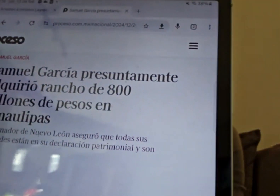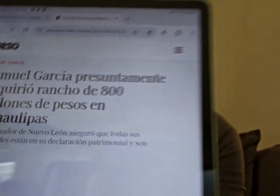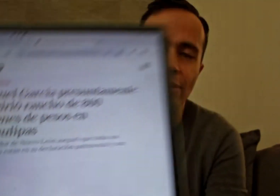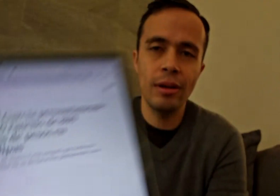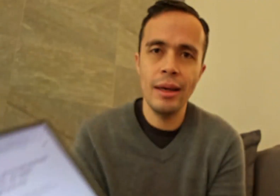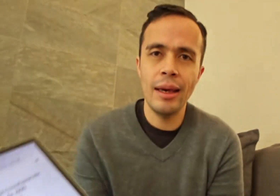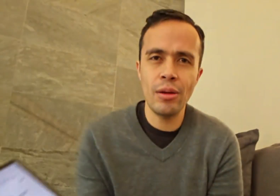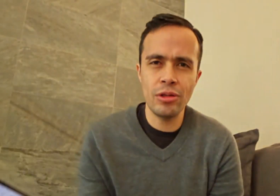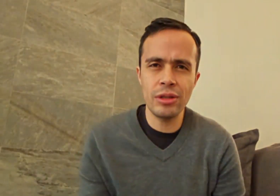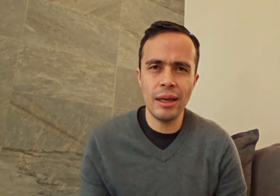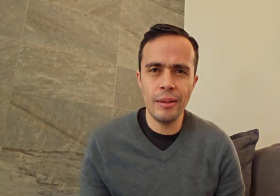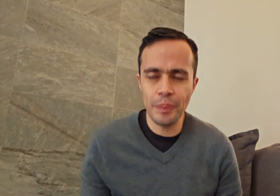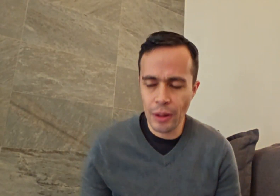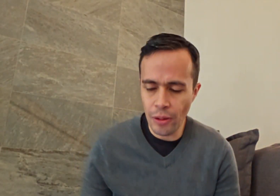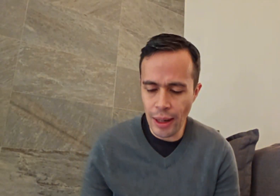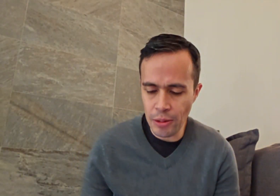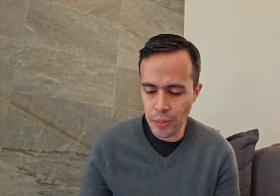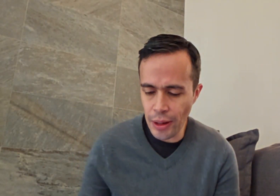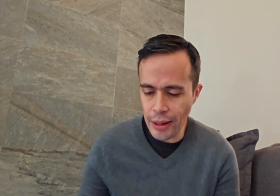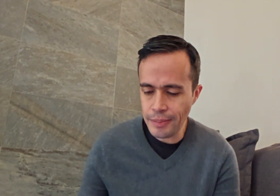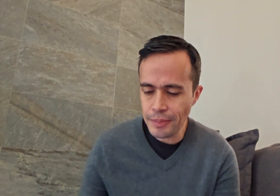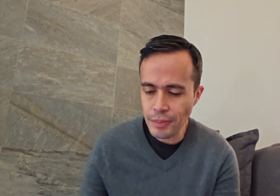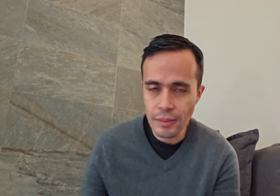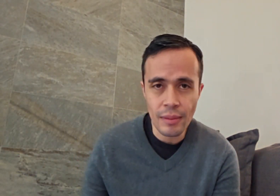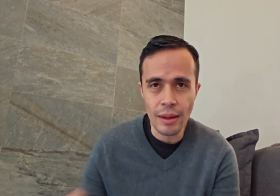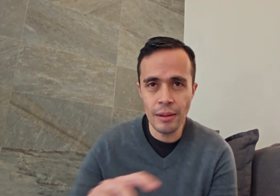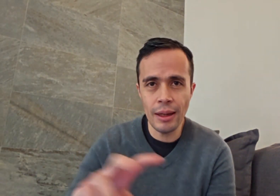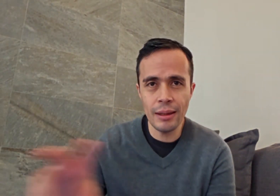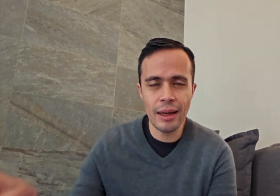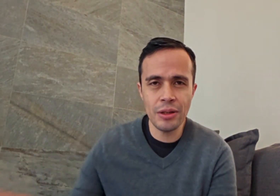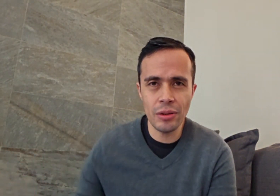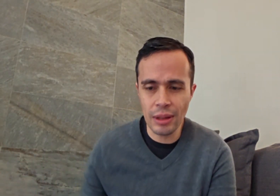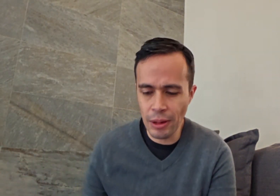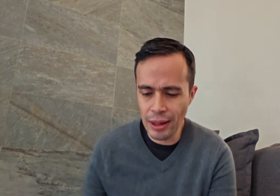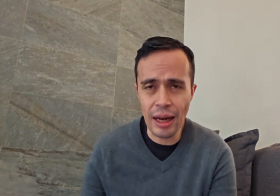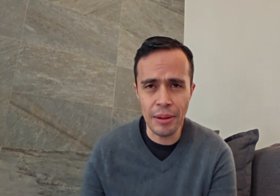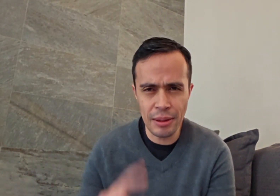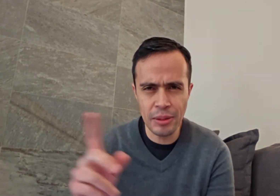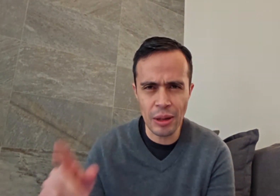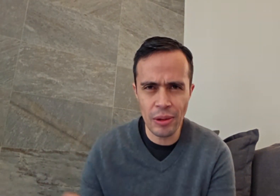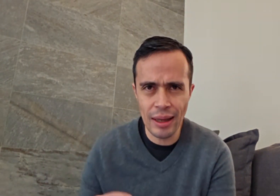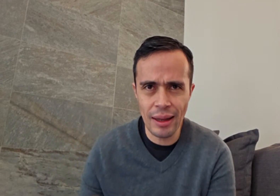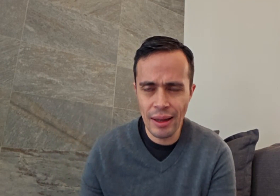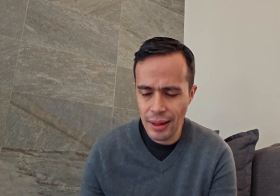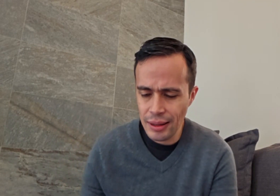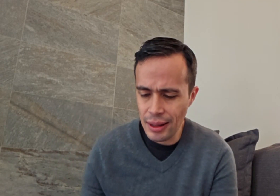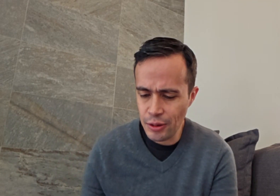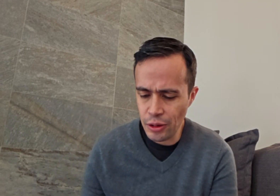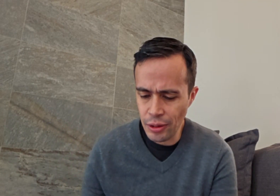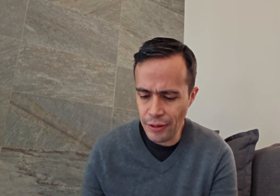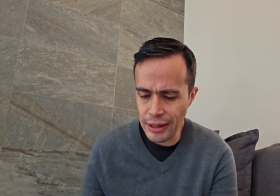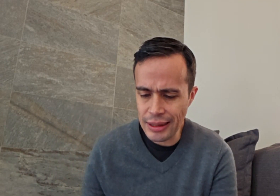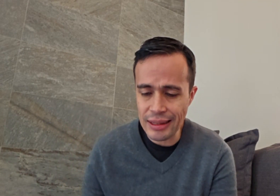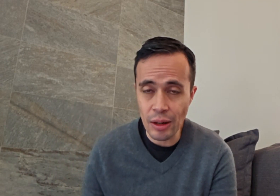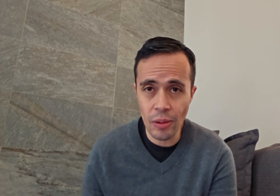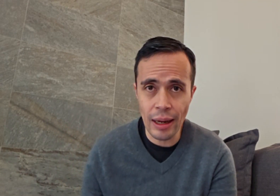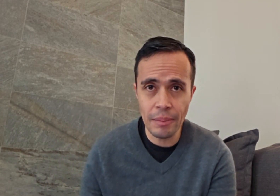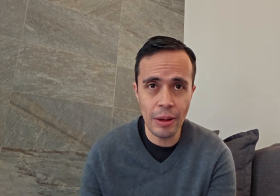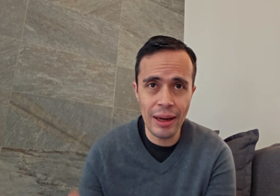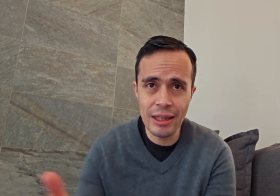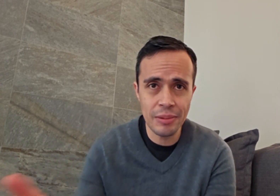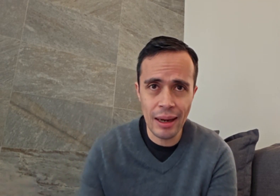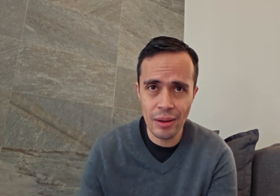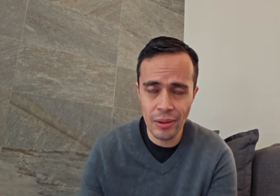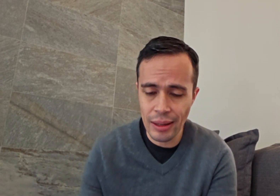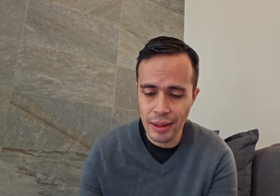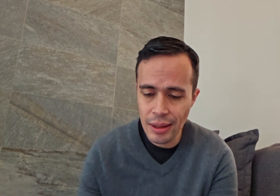varios medios. Incluso si googleamos por ahí, Rancho Samuel García, a ver si vemos alguna de las fotografías que circulan,